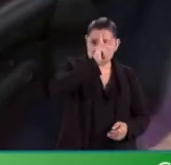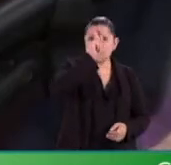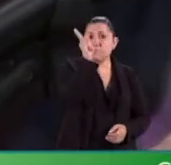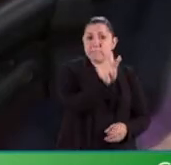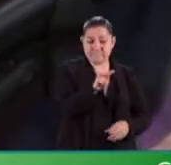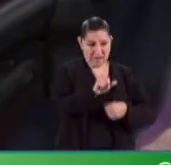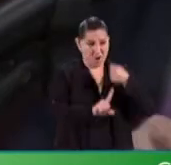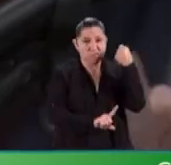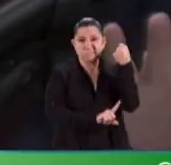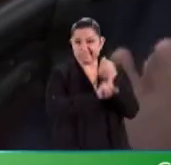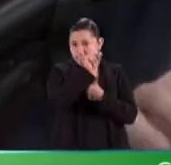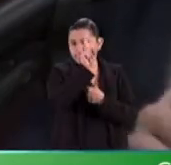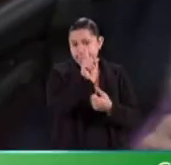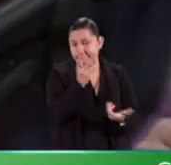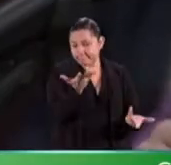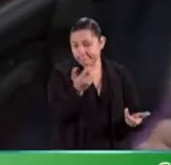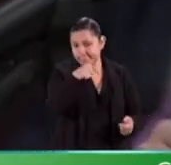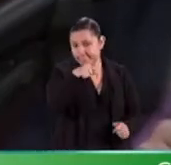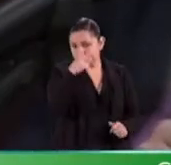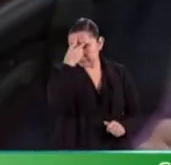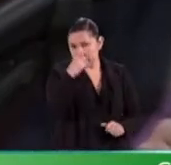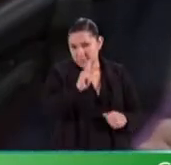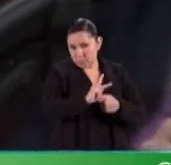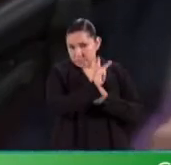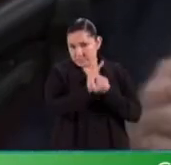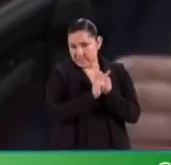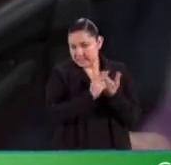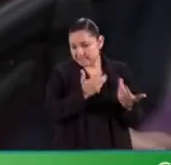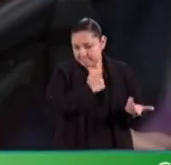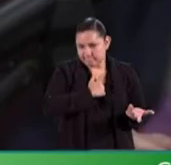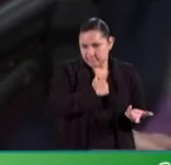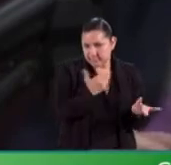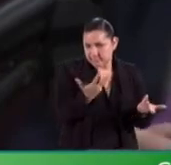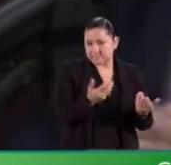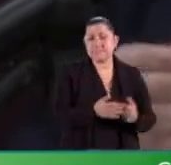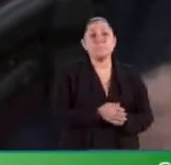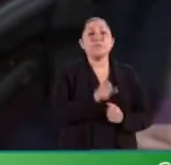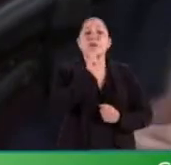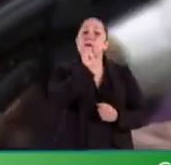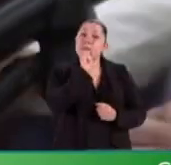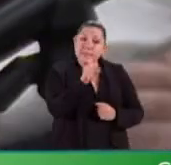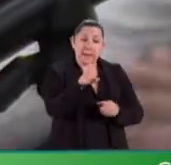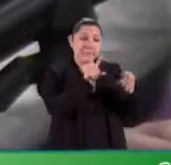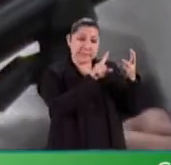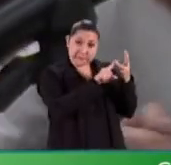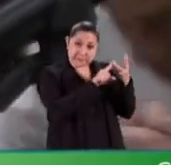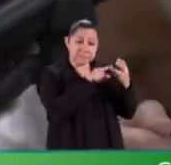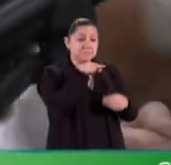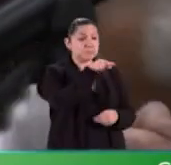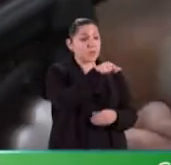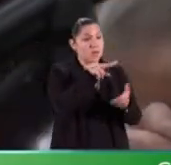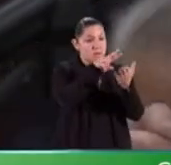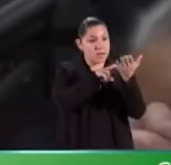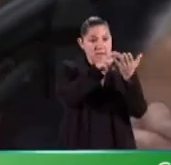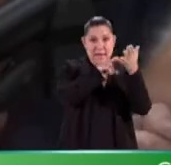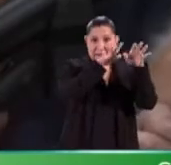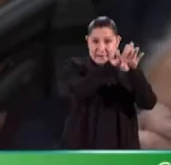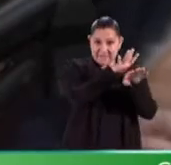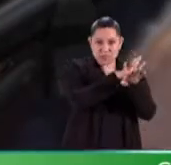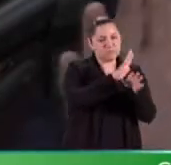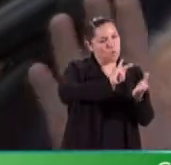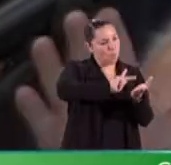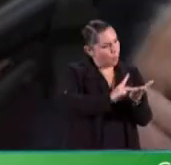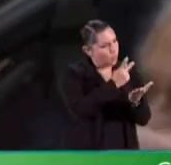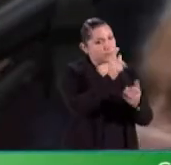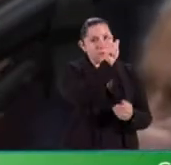nuestro país. Tercero, otra vez, otra reforma más que arremete contra el servidor público